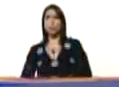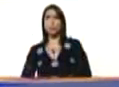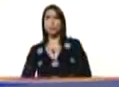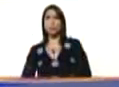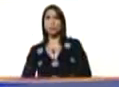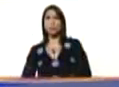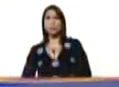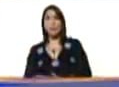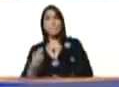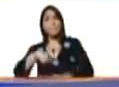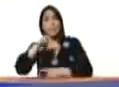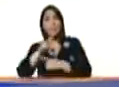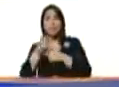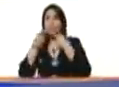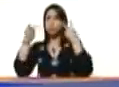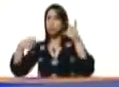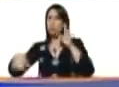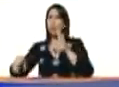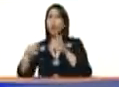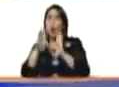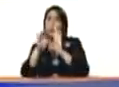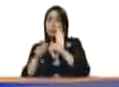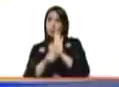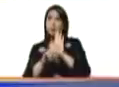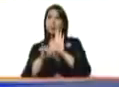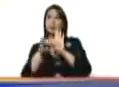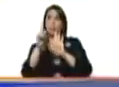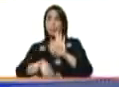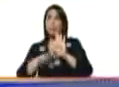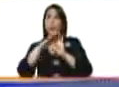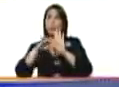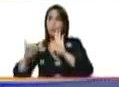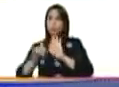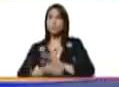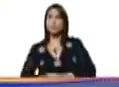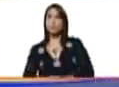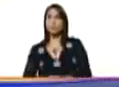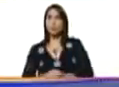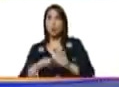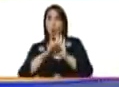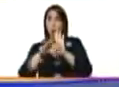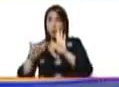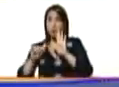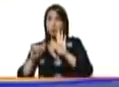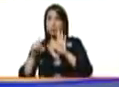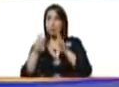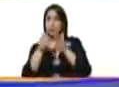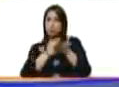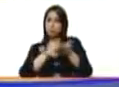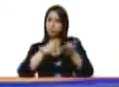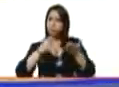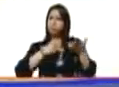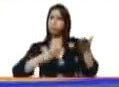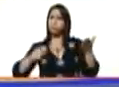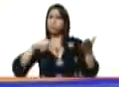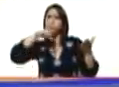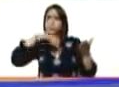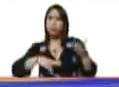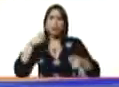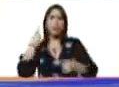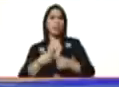Aquí está el primer decreto constituyente. La constituyente está escribiendo una historia que hay que dejar